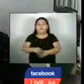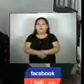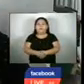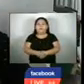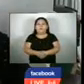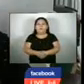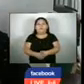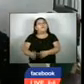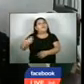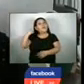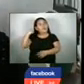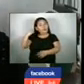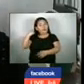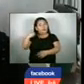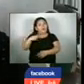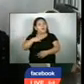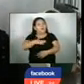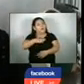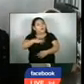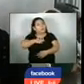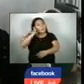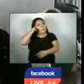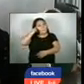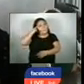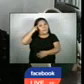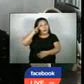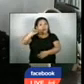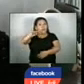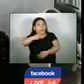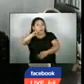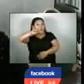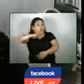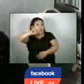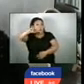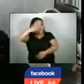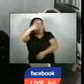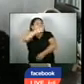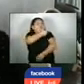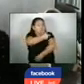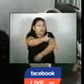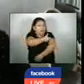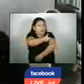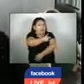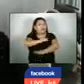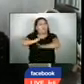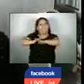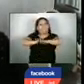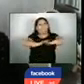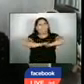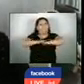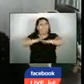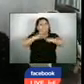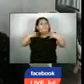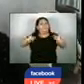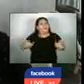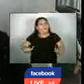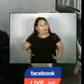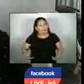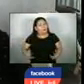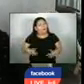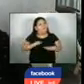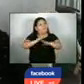importancia que yo creo que tiene la vacuna, tanto la primera, segunda, tercera dosis, es para protegernos, ¿verdad?, un